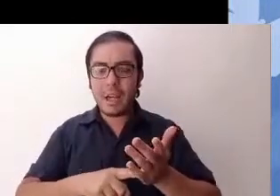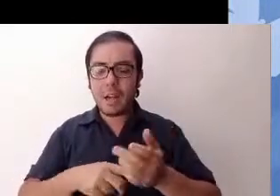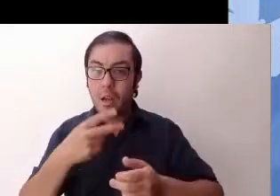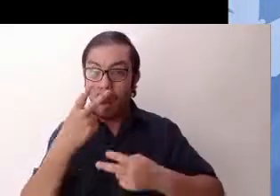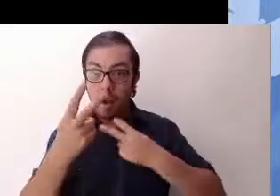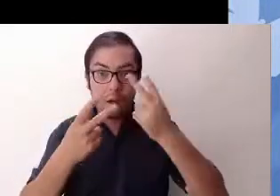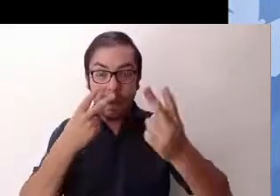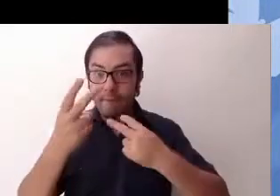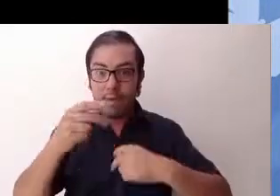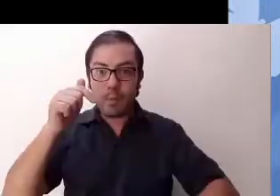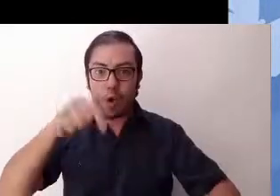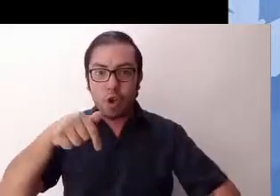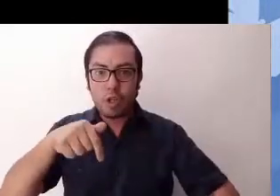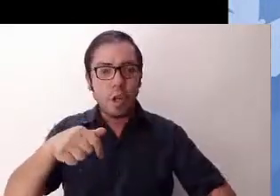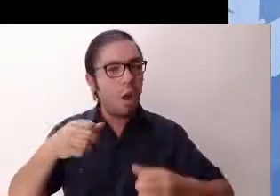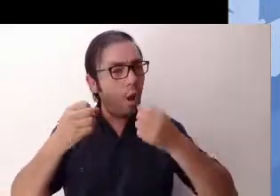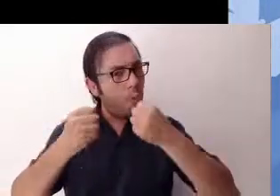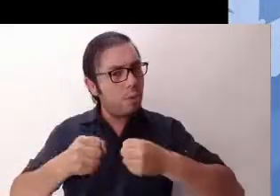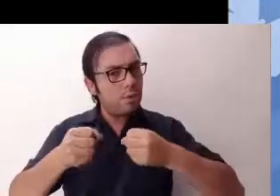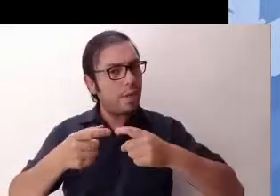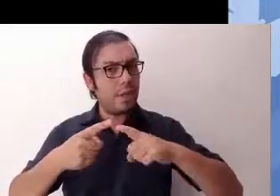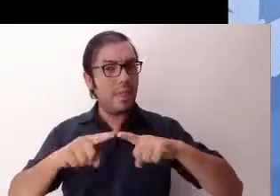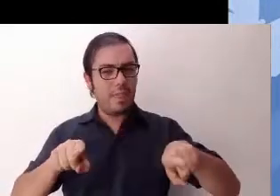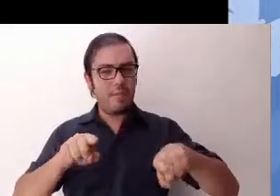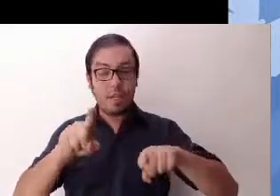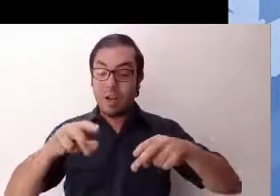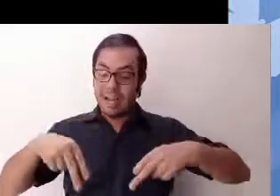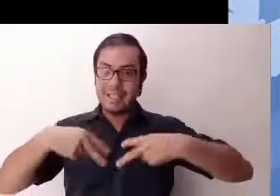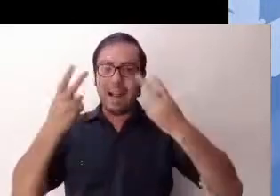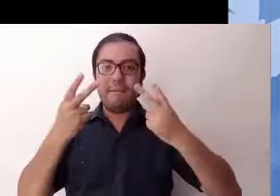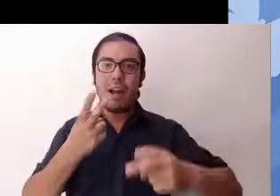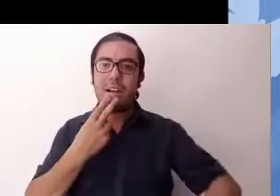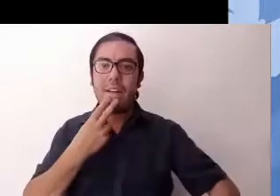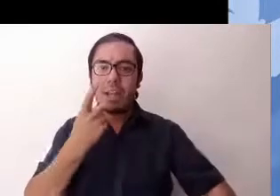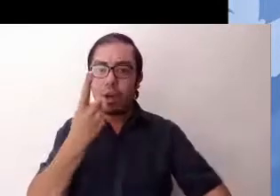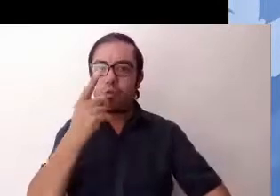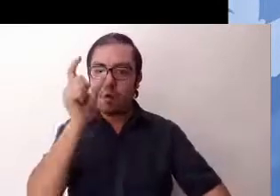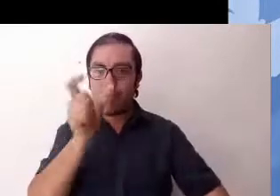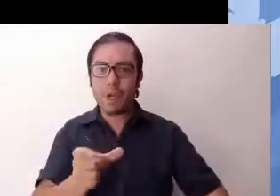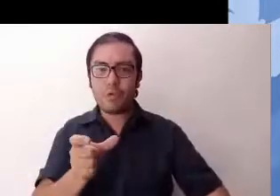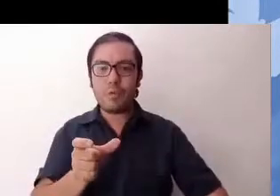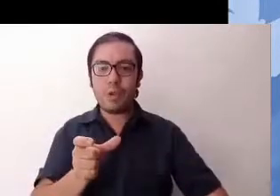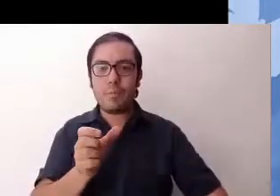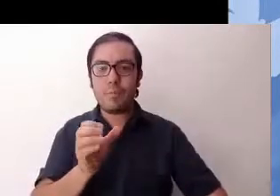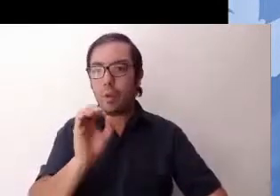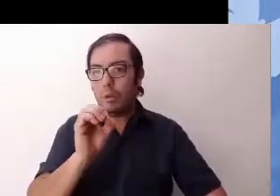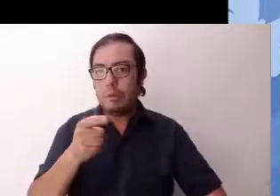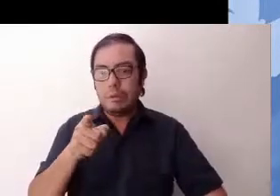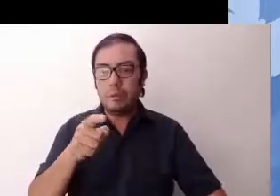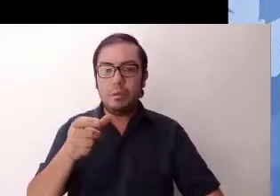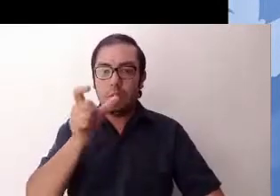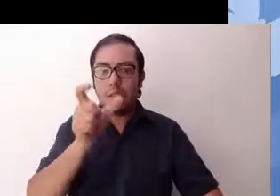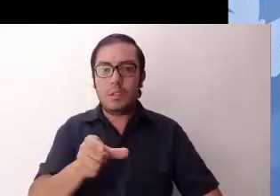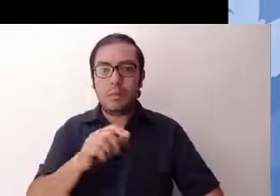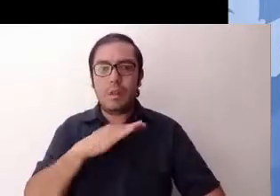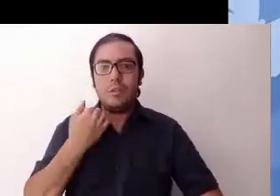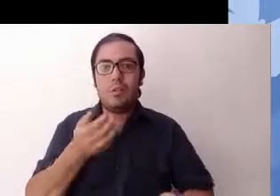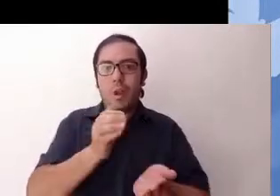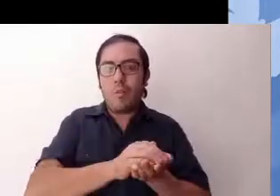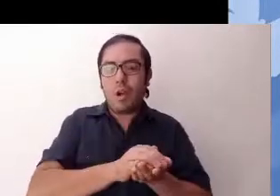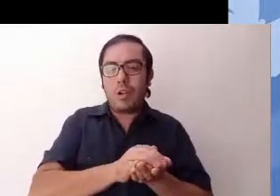o que muera producto de una complicación. Espero que lo pongan en práctica de